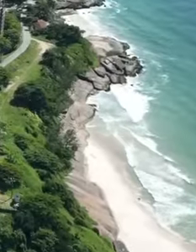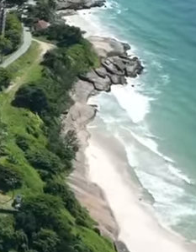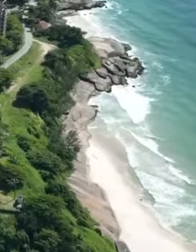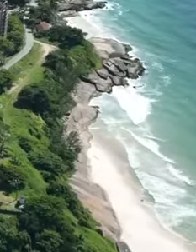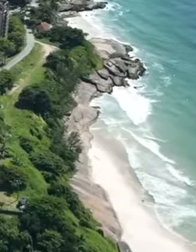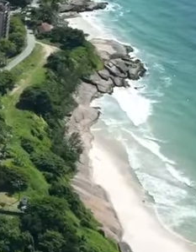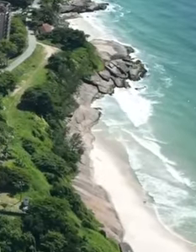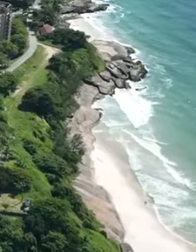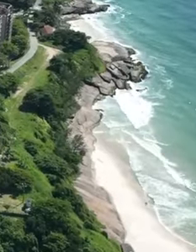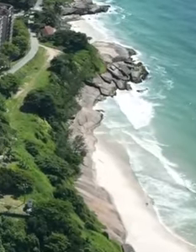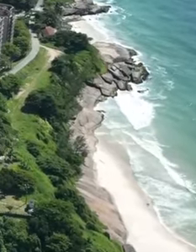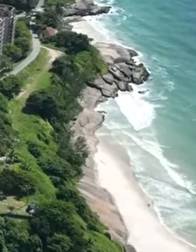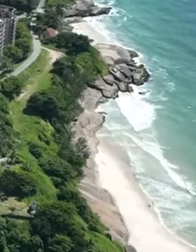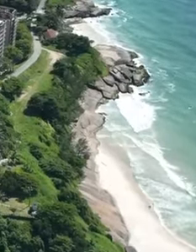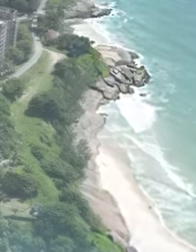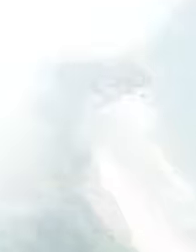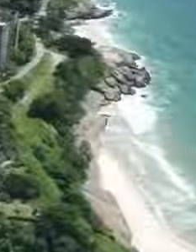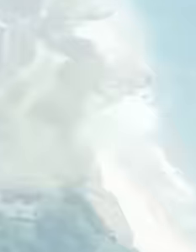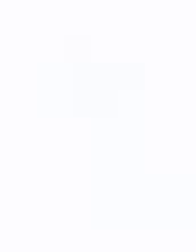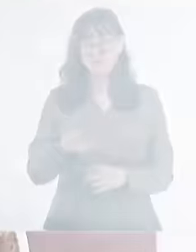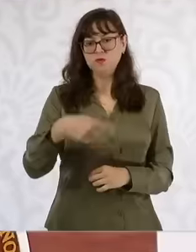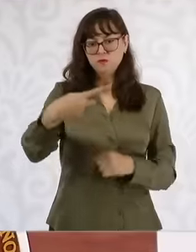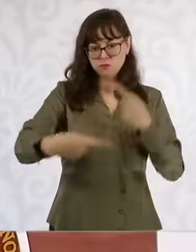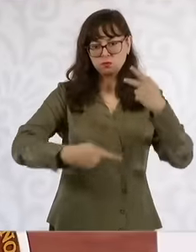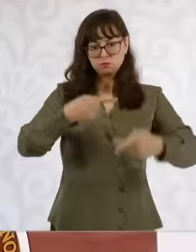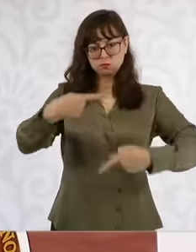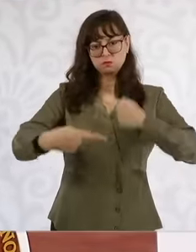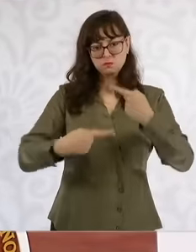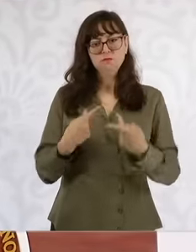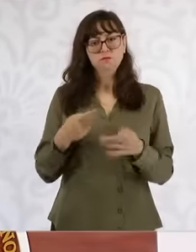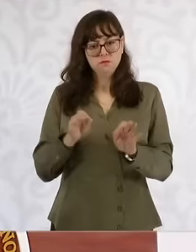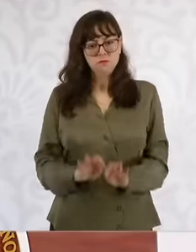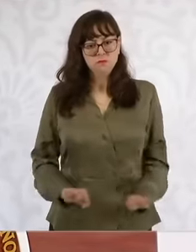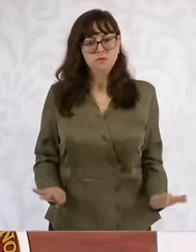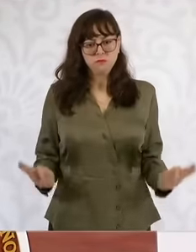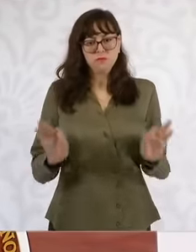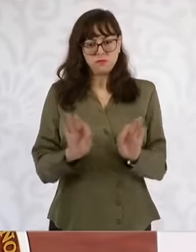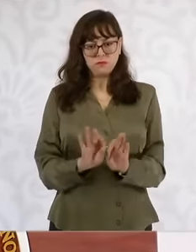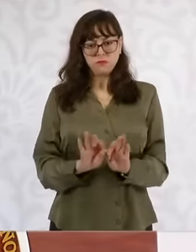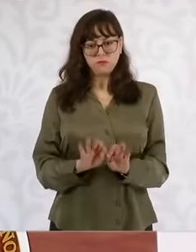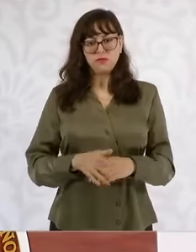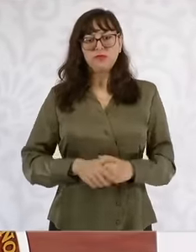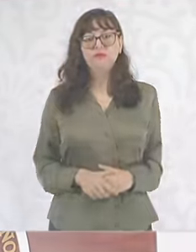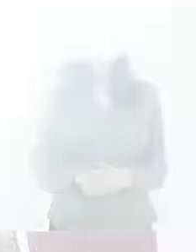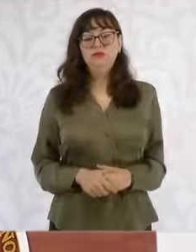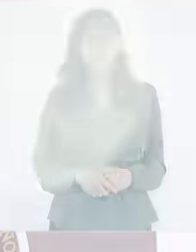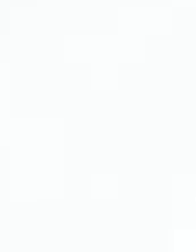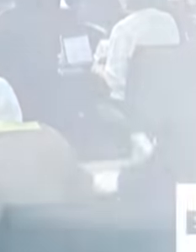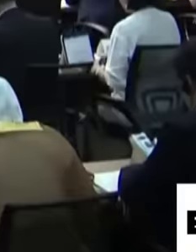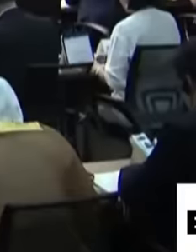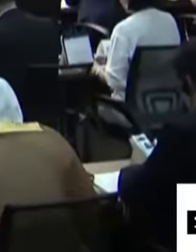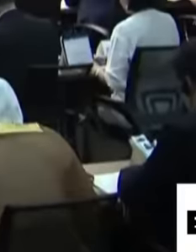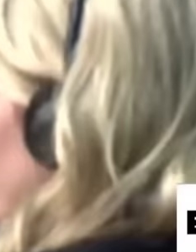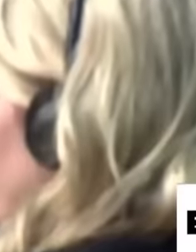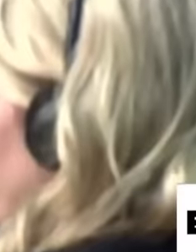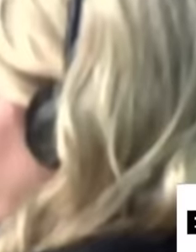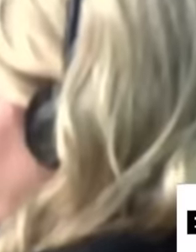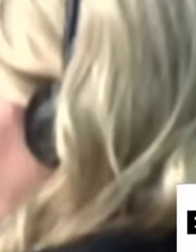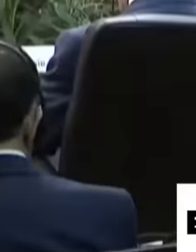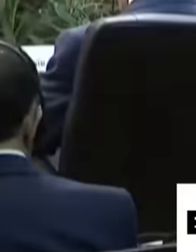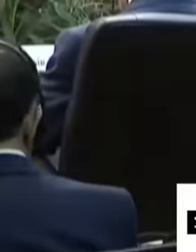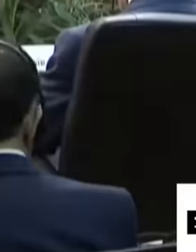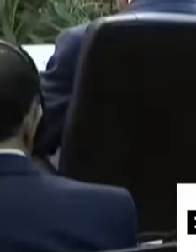Es de recalcar que la presidenta mexicana estará solo un día en dicha reunión y ya informó que se reunirá con la mayor